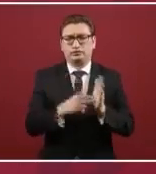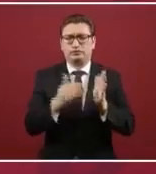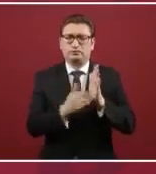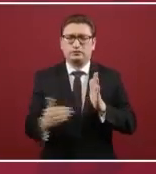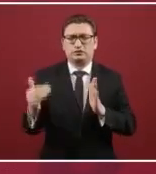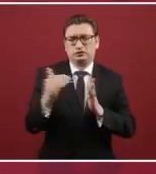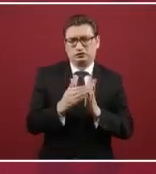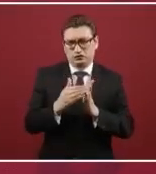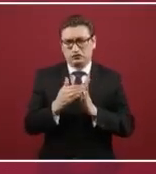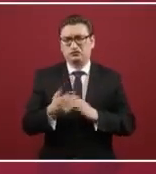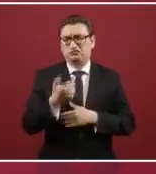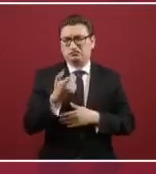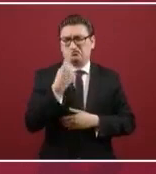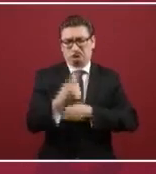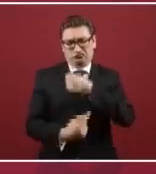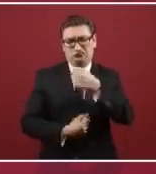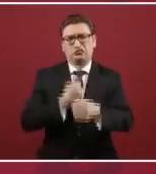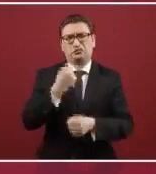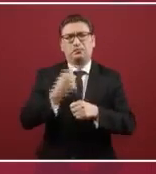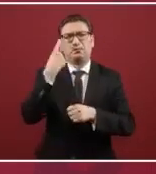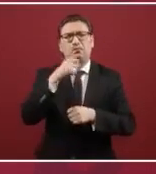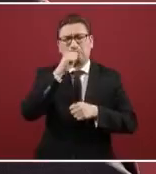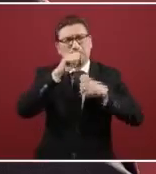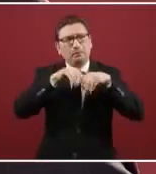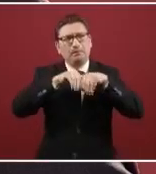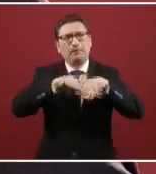2,000 millones de pesos al año de publicidad.